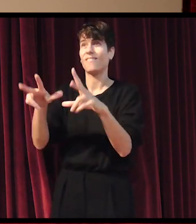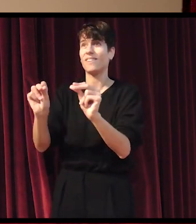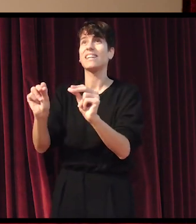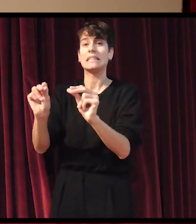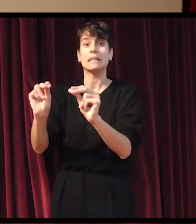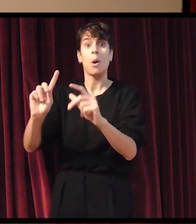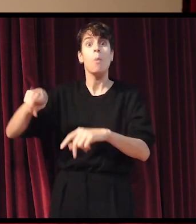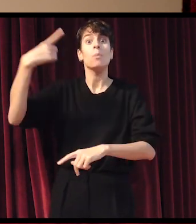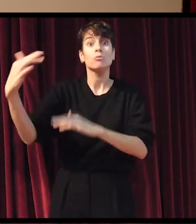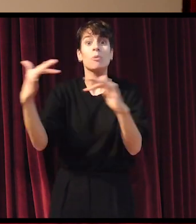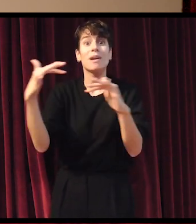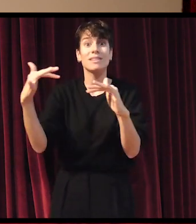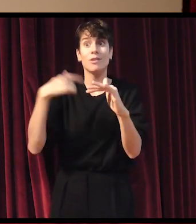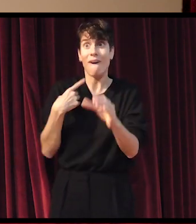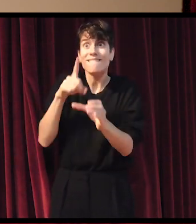partido.